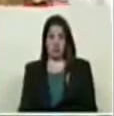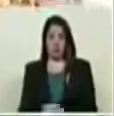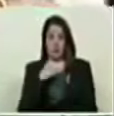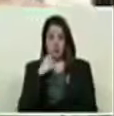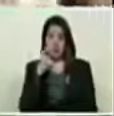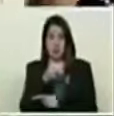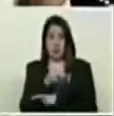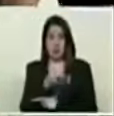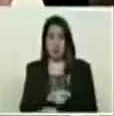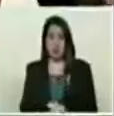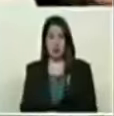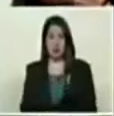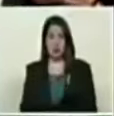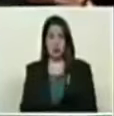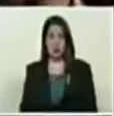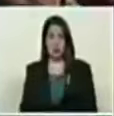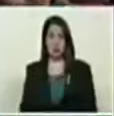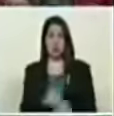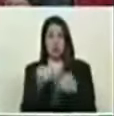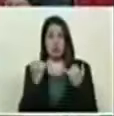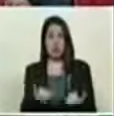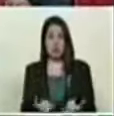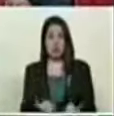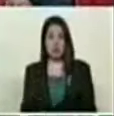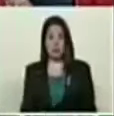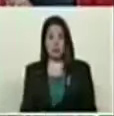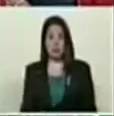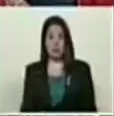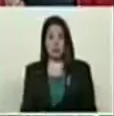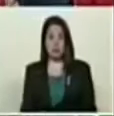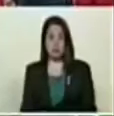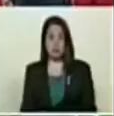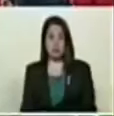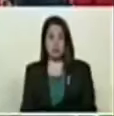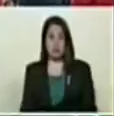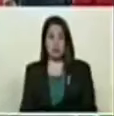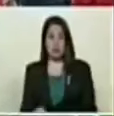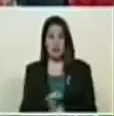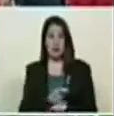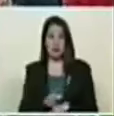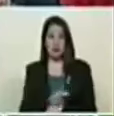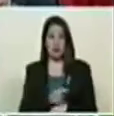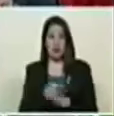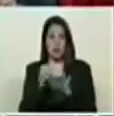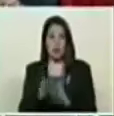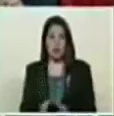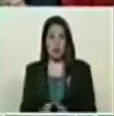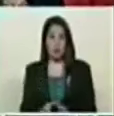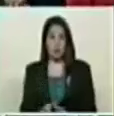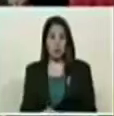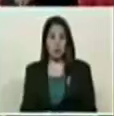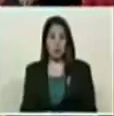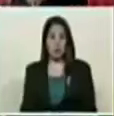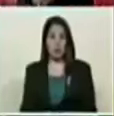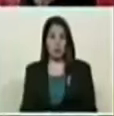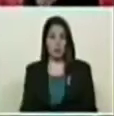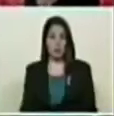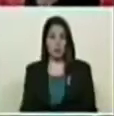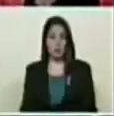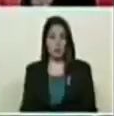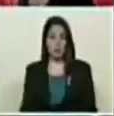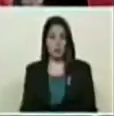designar desde ya al gobernador Rafael Lacaba